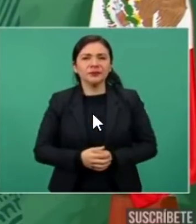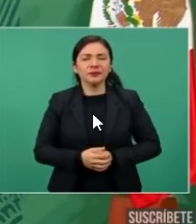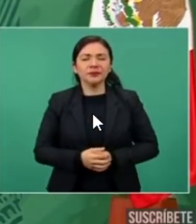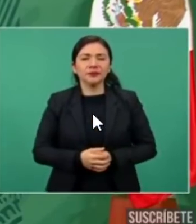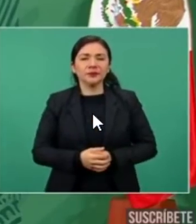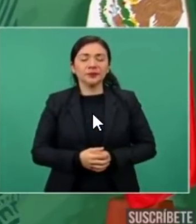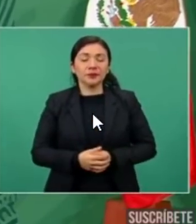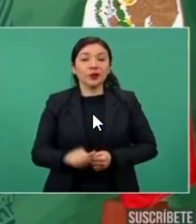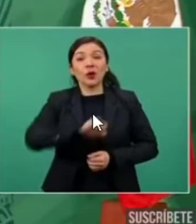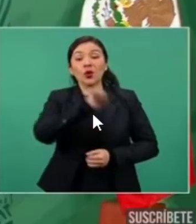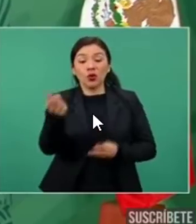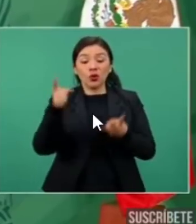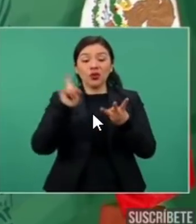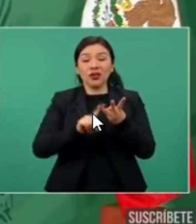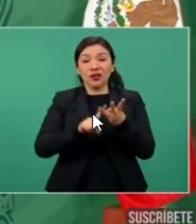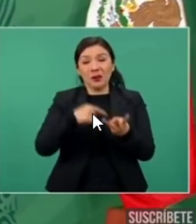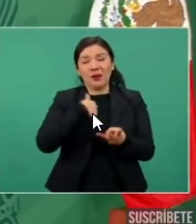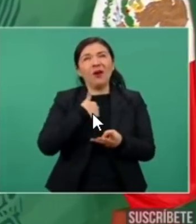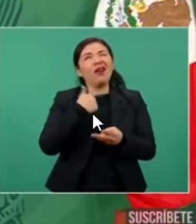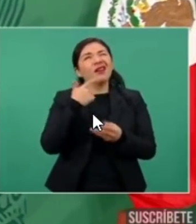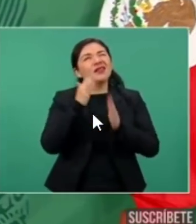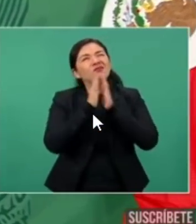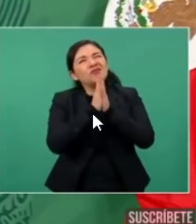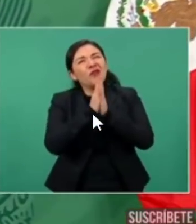y lo tercero que deseo